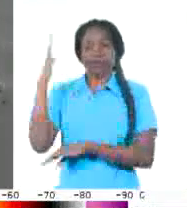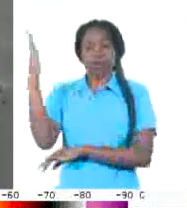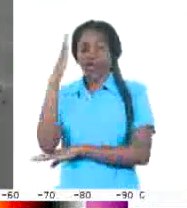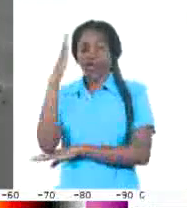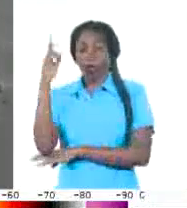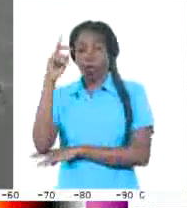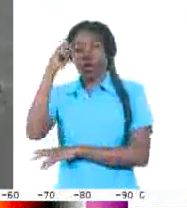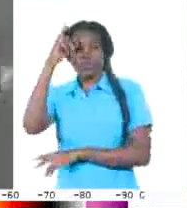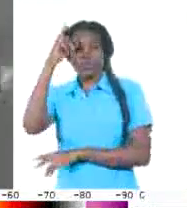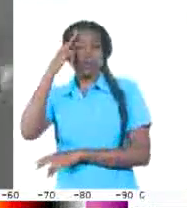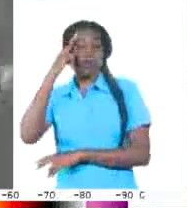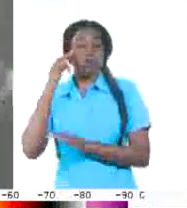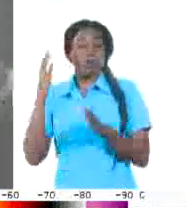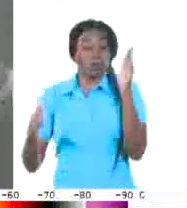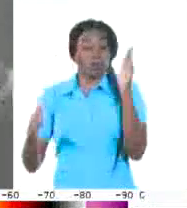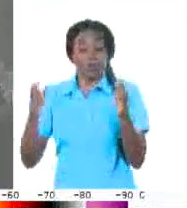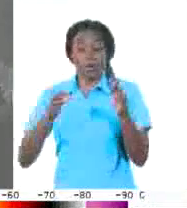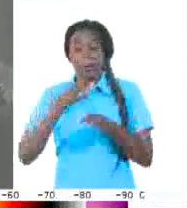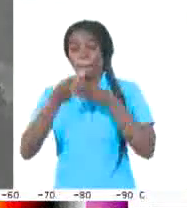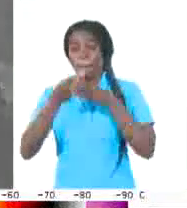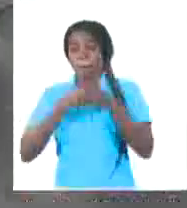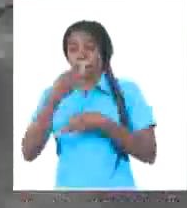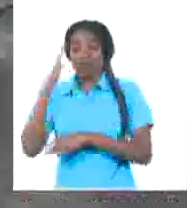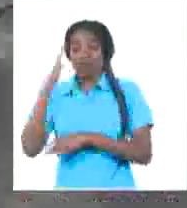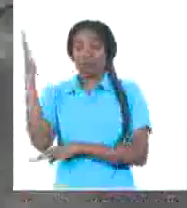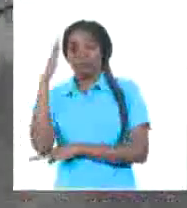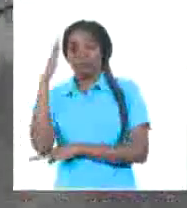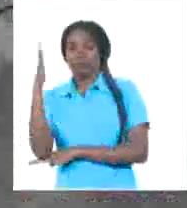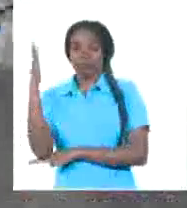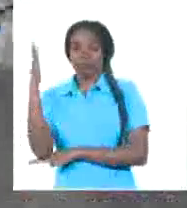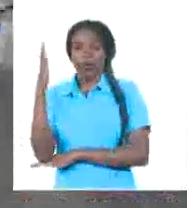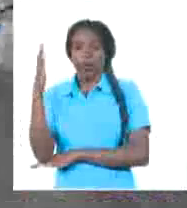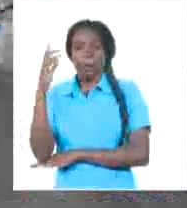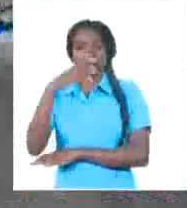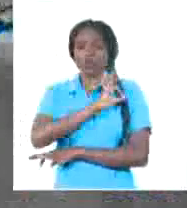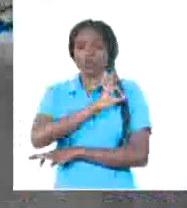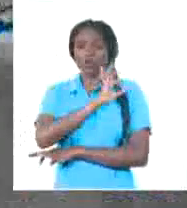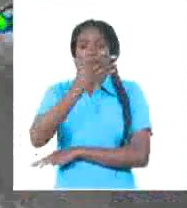siglo, una expresión de la fuerza de la naturaleza para